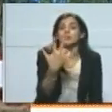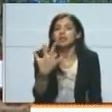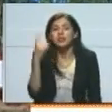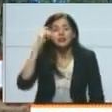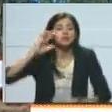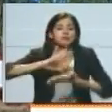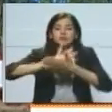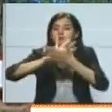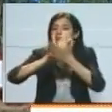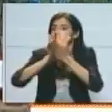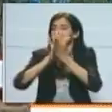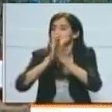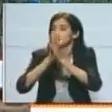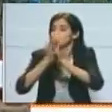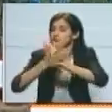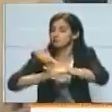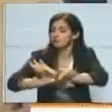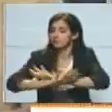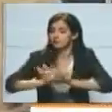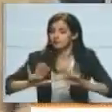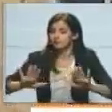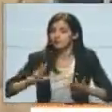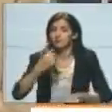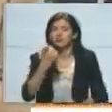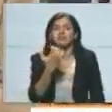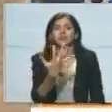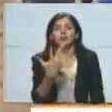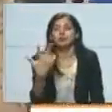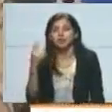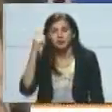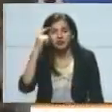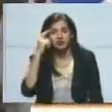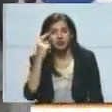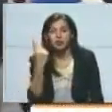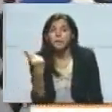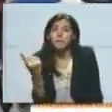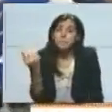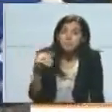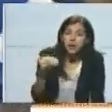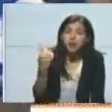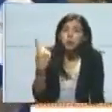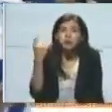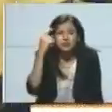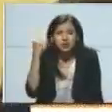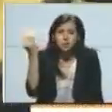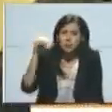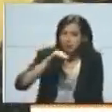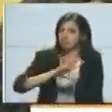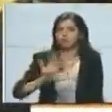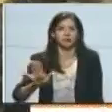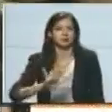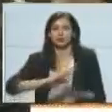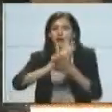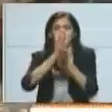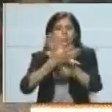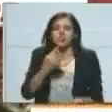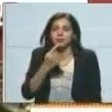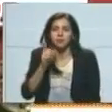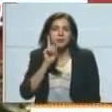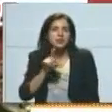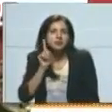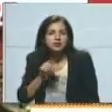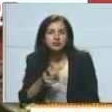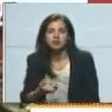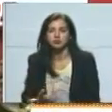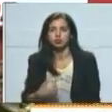días. 53 días. Ni uno más. Ni uno más le queda.